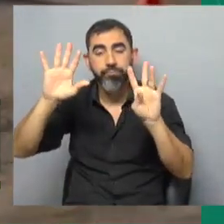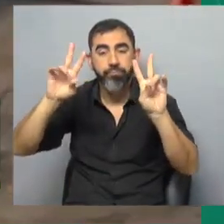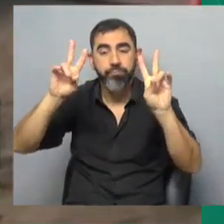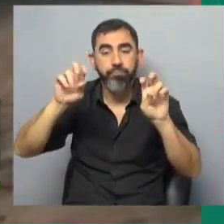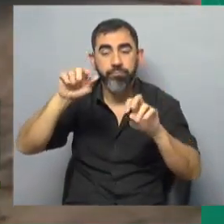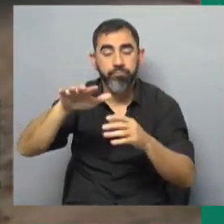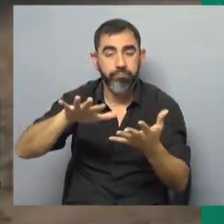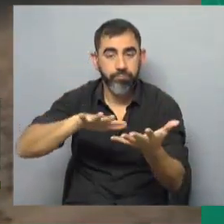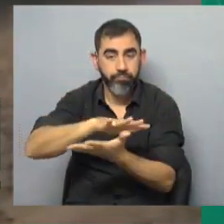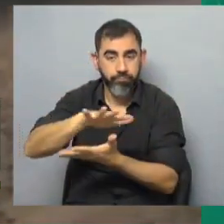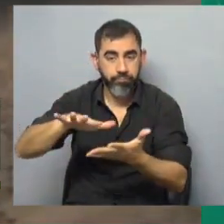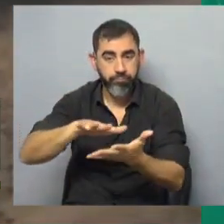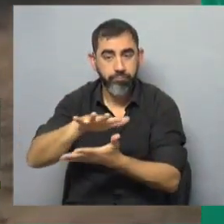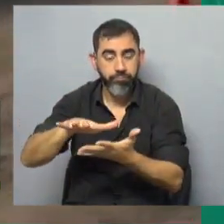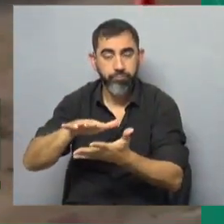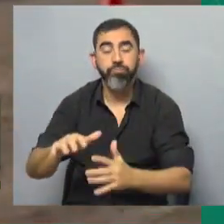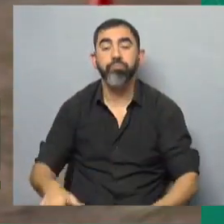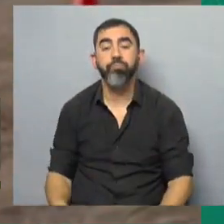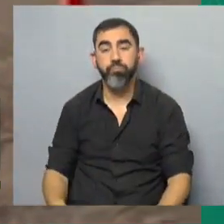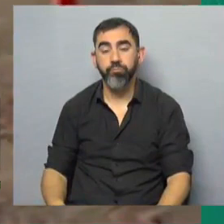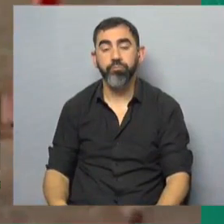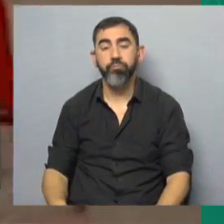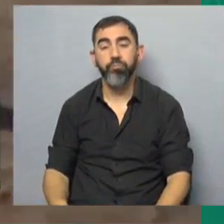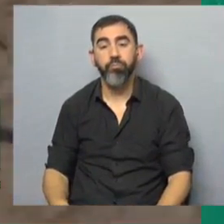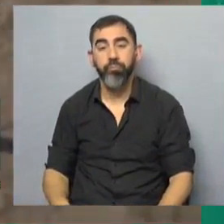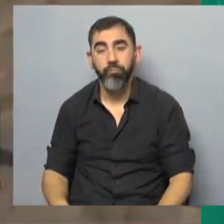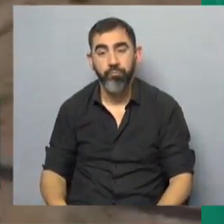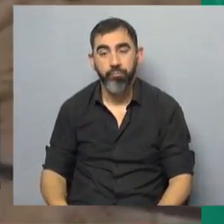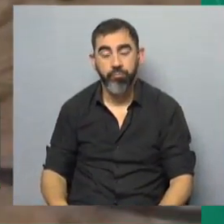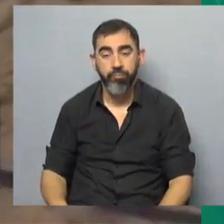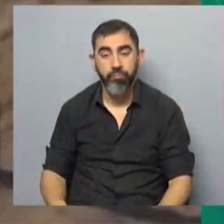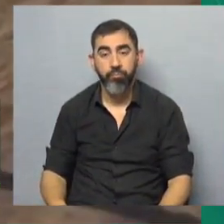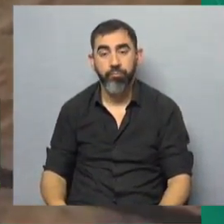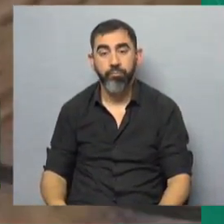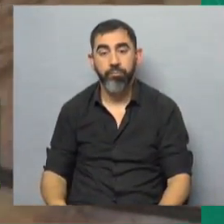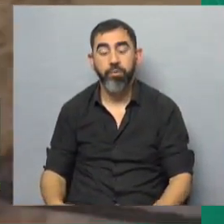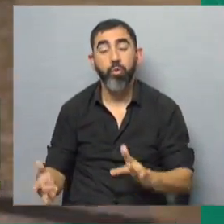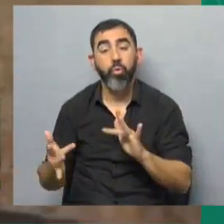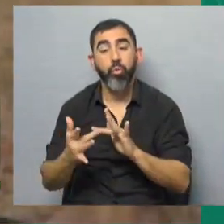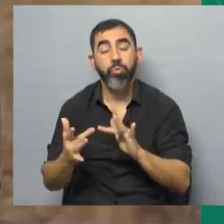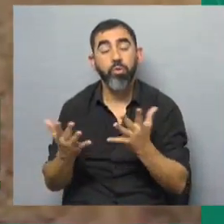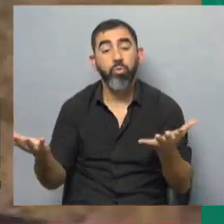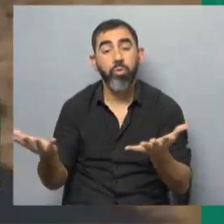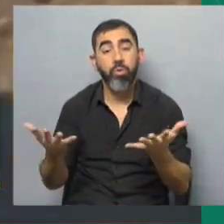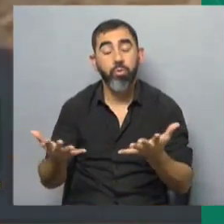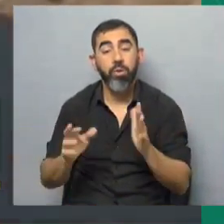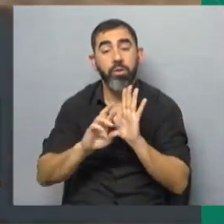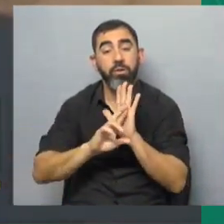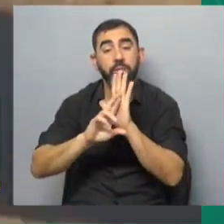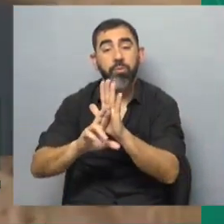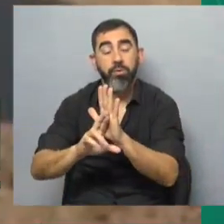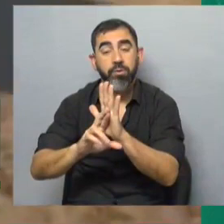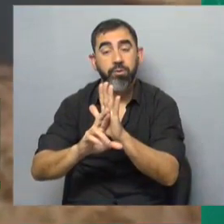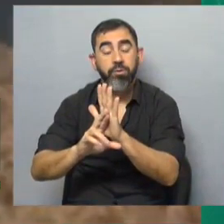de cómo se viene transitando esta caravana, ahí estamos viendo imágenes de lo que viene siendo, estamos en comunicación hasta ahora con representantes de